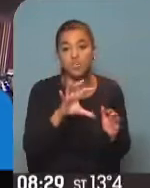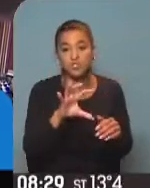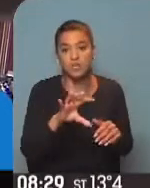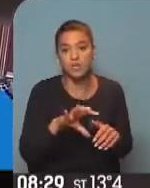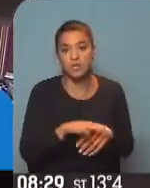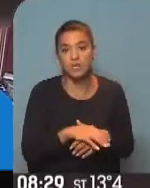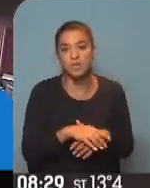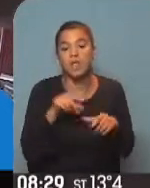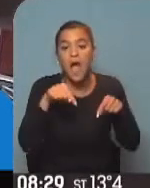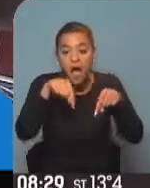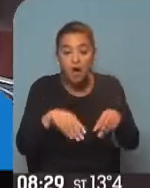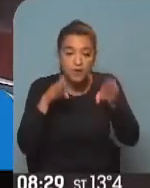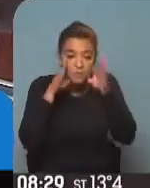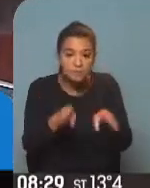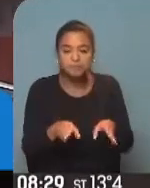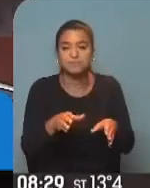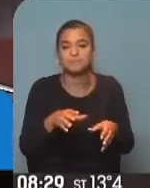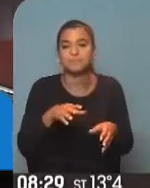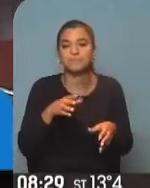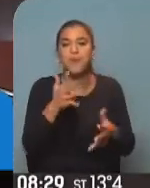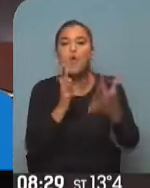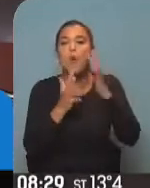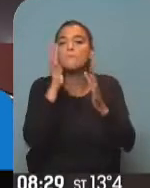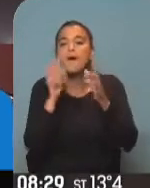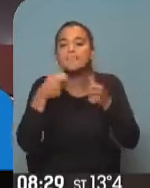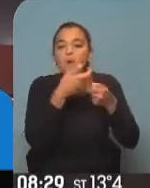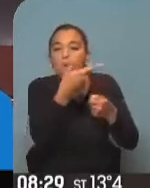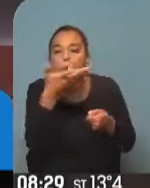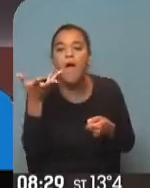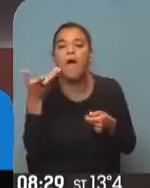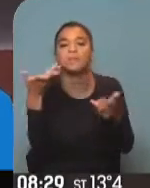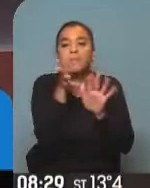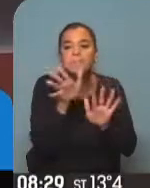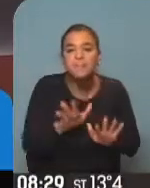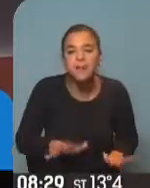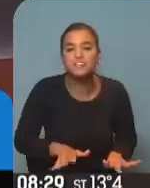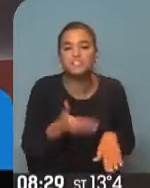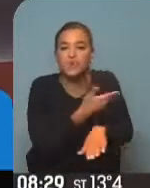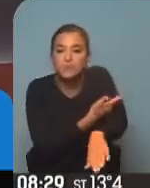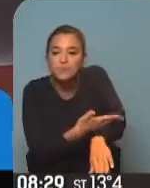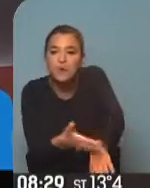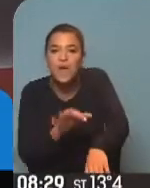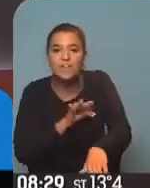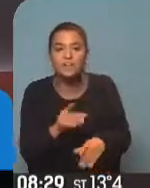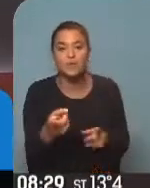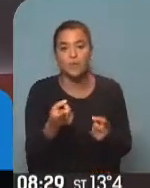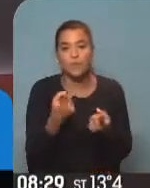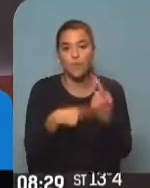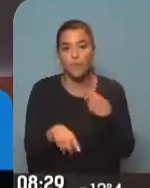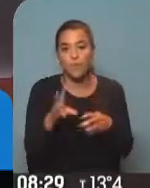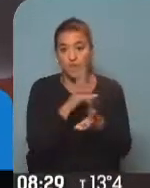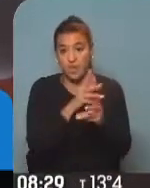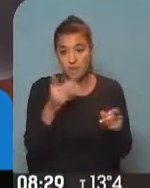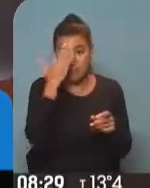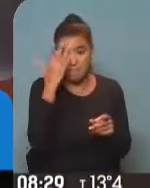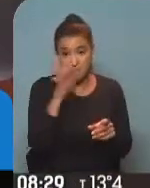centramos tal vez en las comparsas de cuantas participan cuál es la preparación que llevan durante el año una vez que terminan en marzo